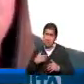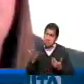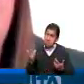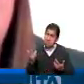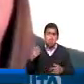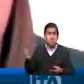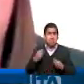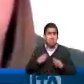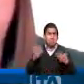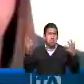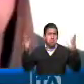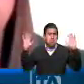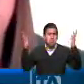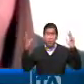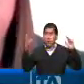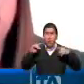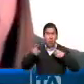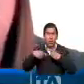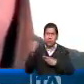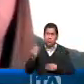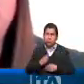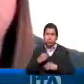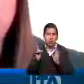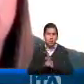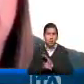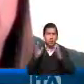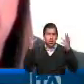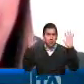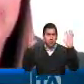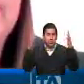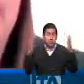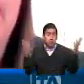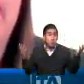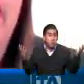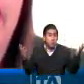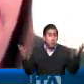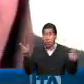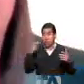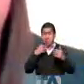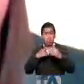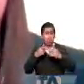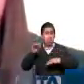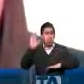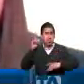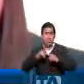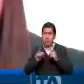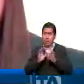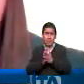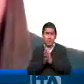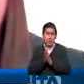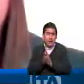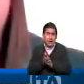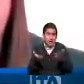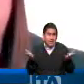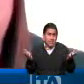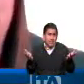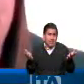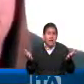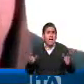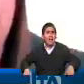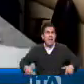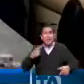magisterio fiscal, aún no se ha depositado esos $200 que el gobierno nacional, el señor presidente, le ha